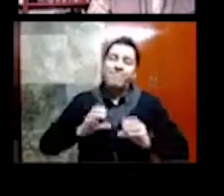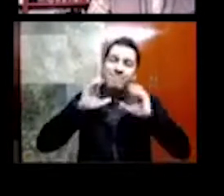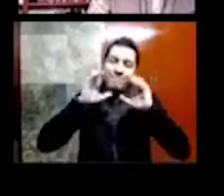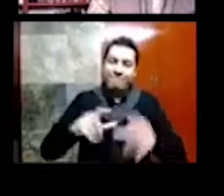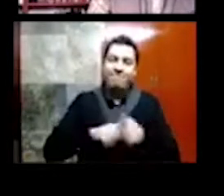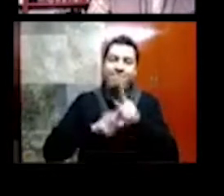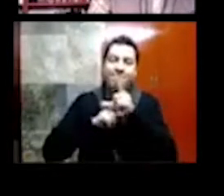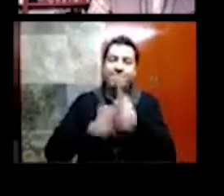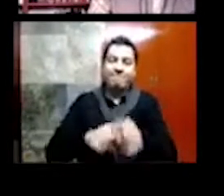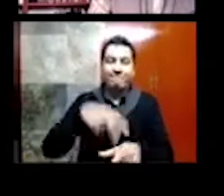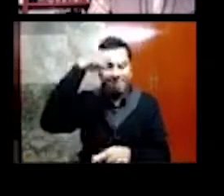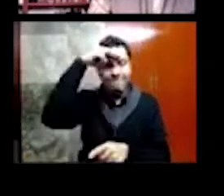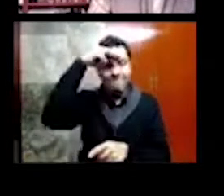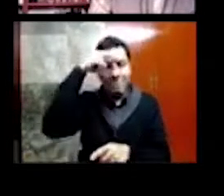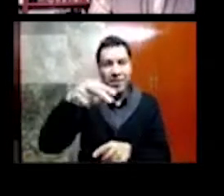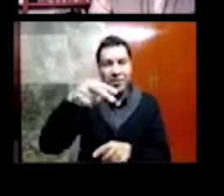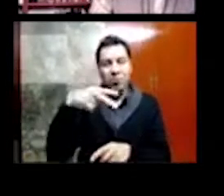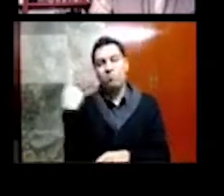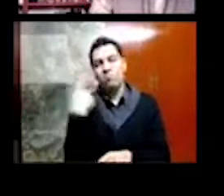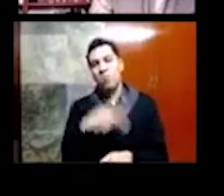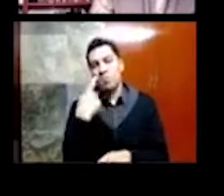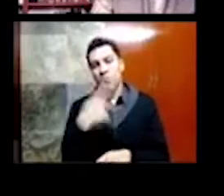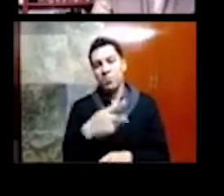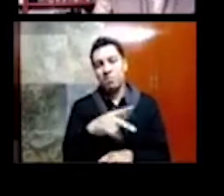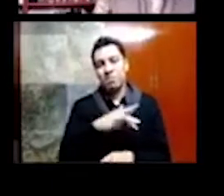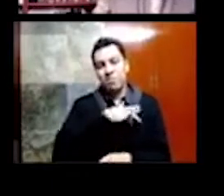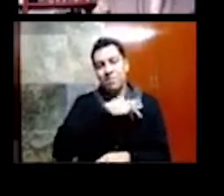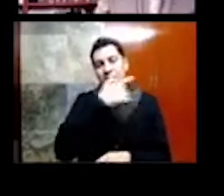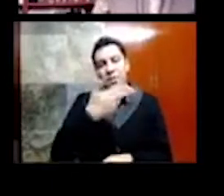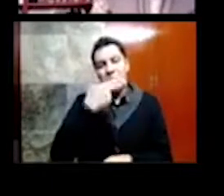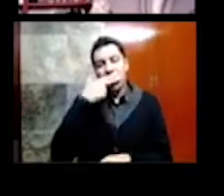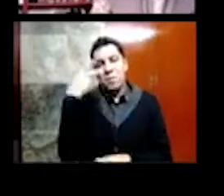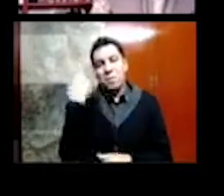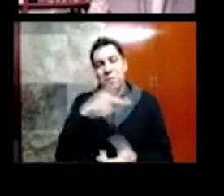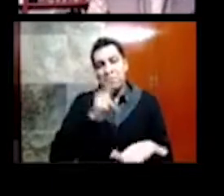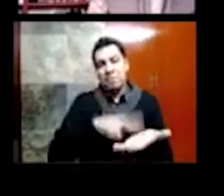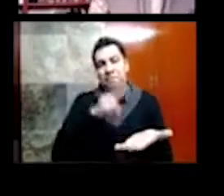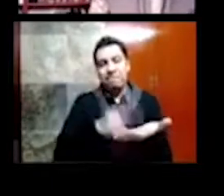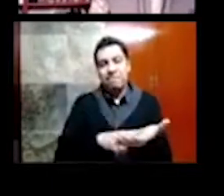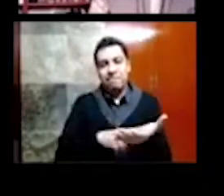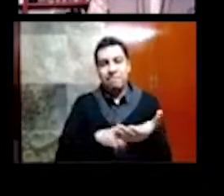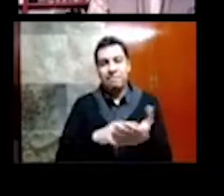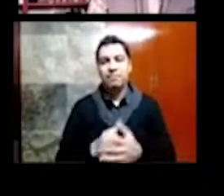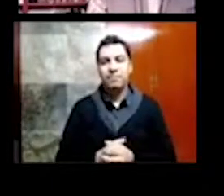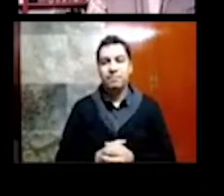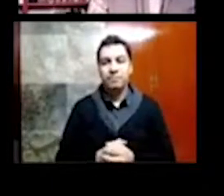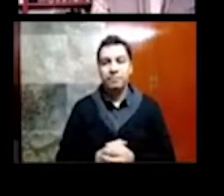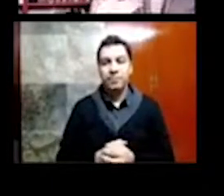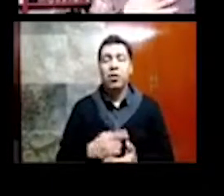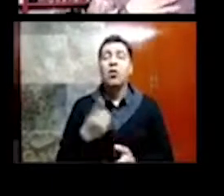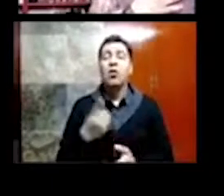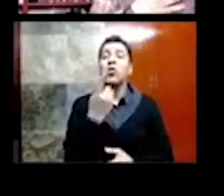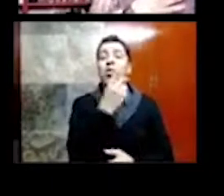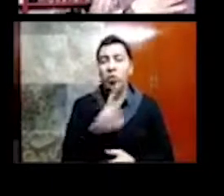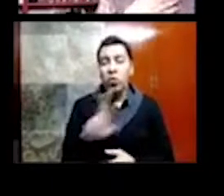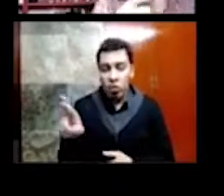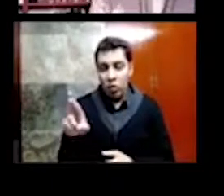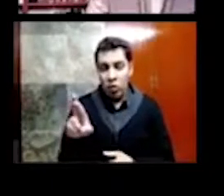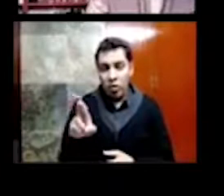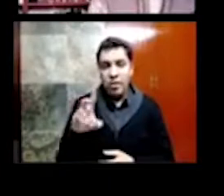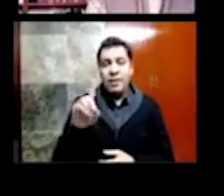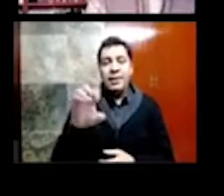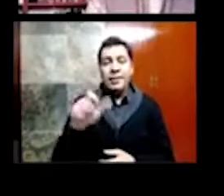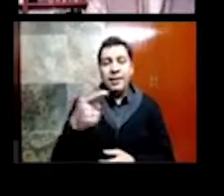gracias, maestra Rivero. Muchísimas gracias. Doctor Delgado, gracias. Que le dije Velasco, perdón, tenía un amigo muy